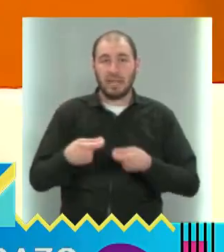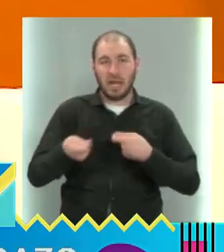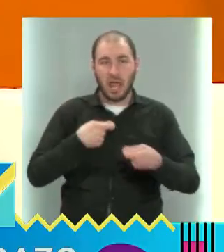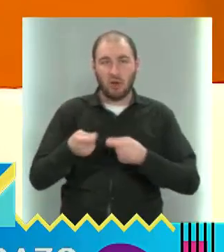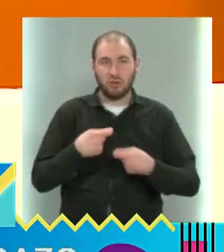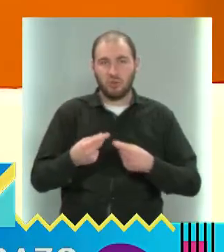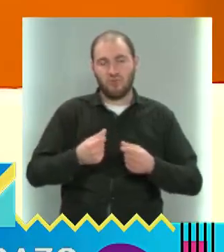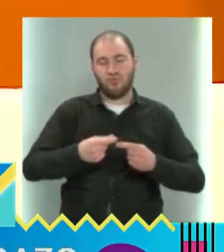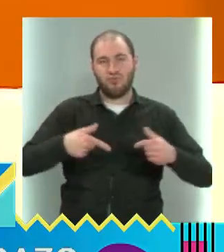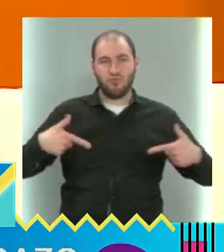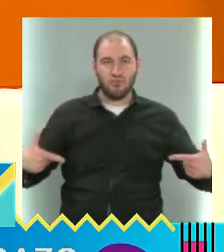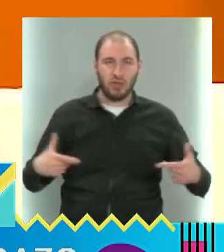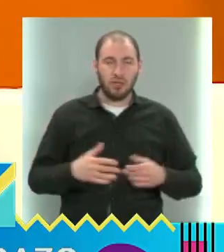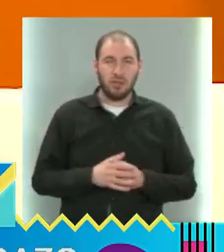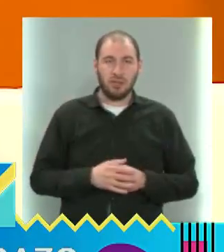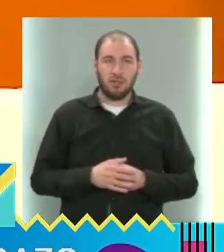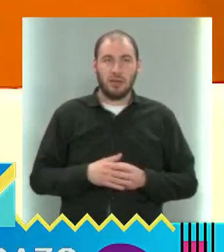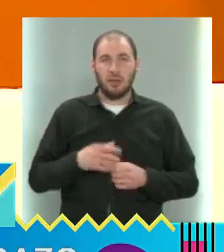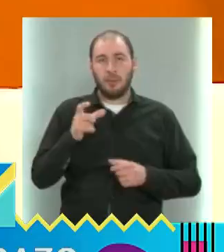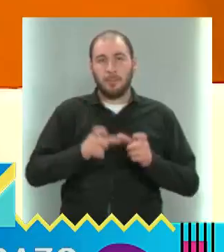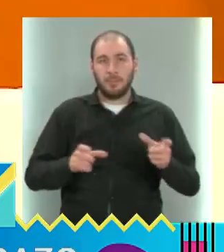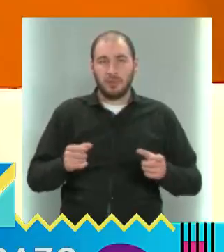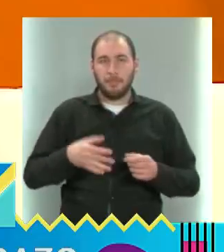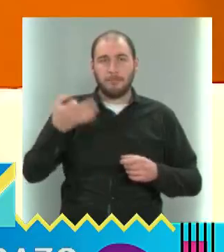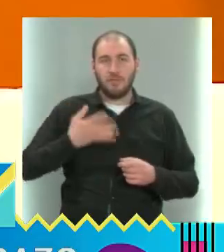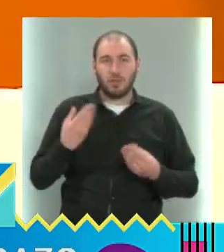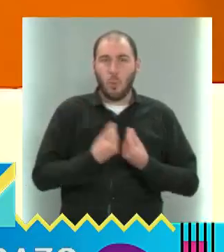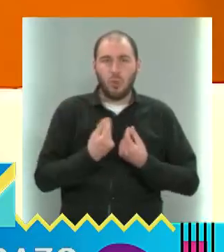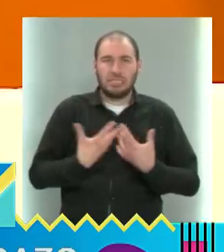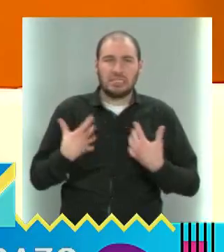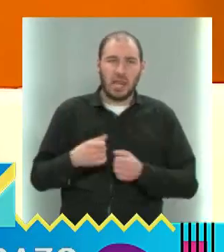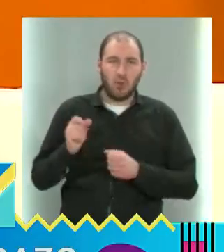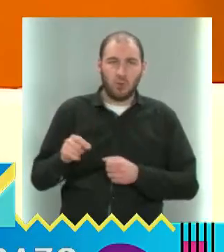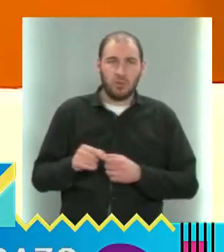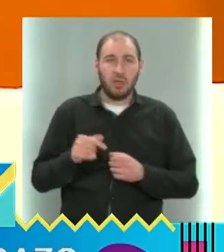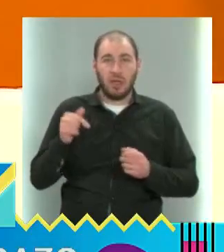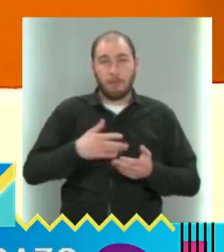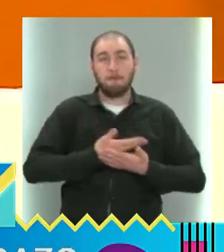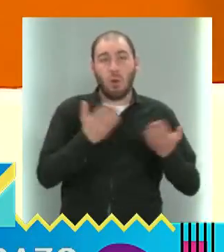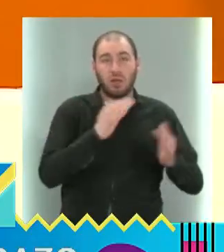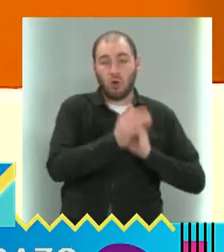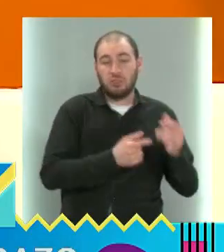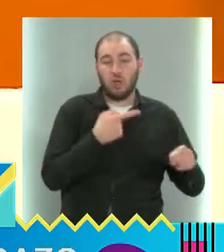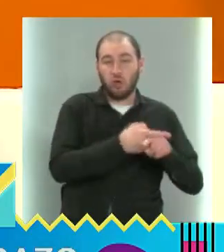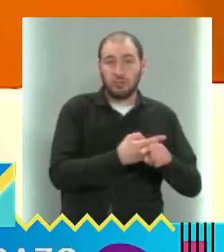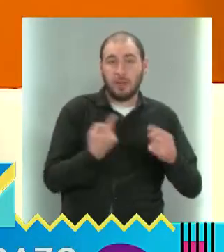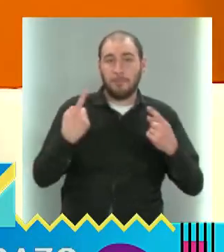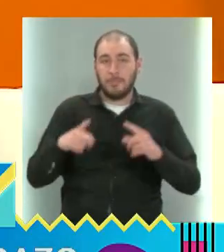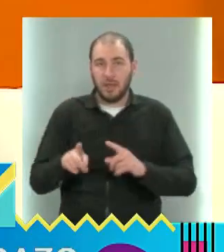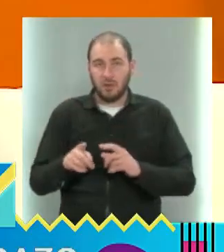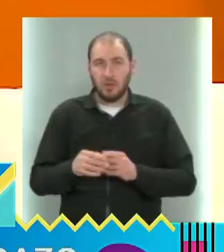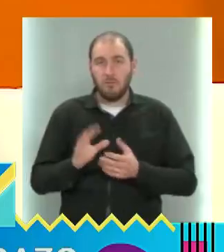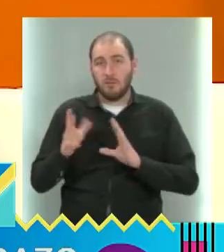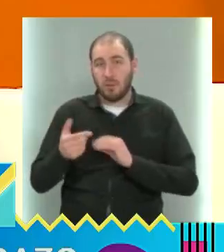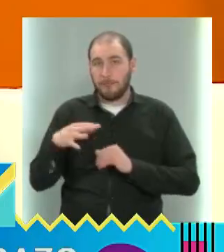negocio millonario para muchísimos profesionales de la salud que públicamente dicen estar en contra, pero que de